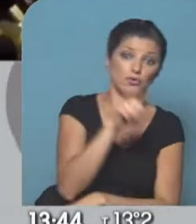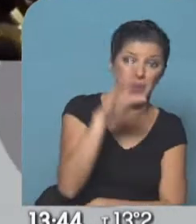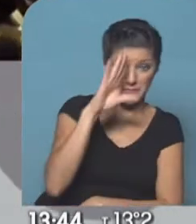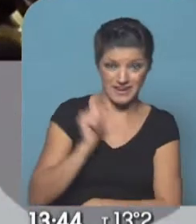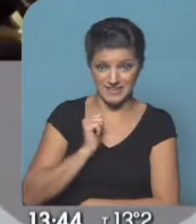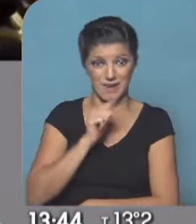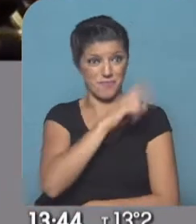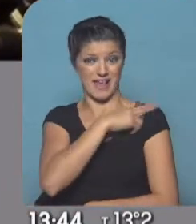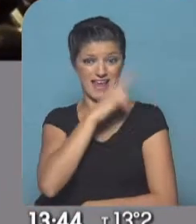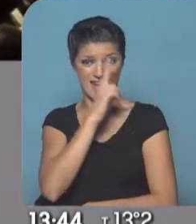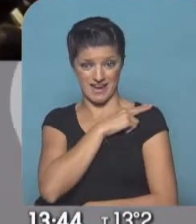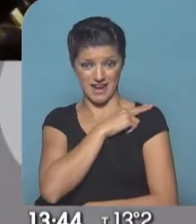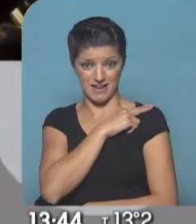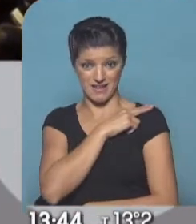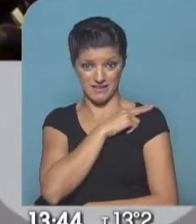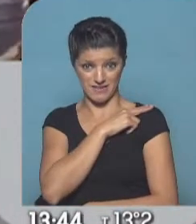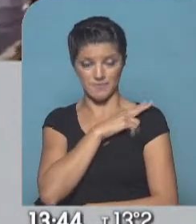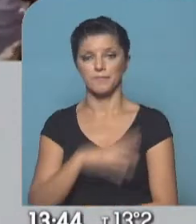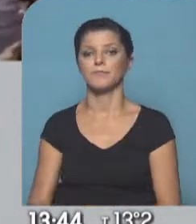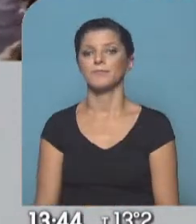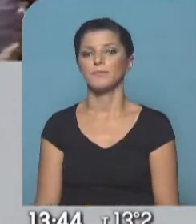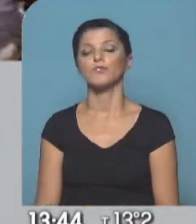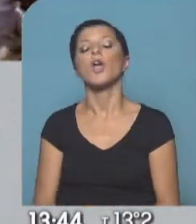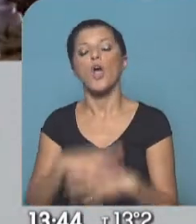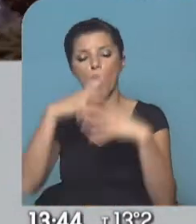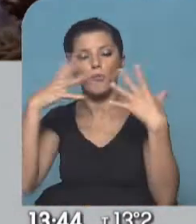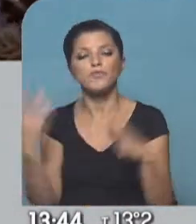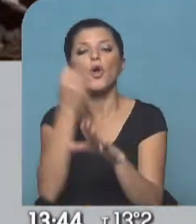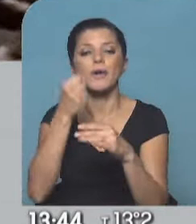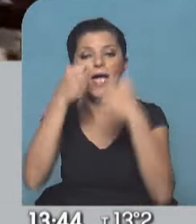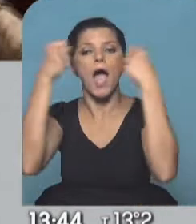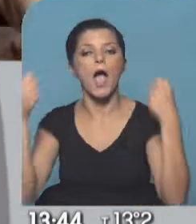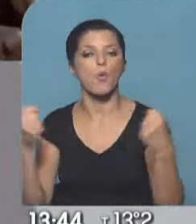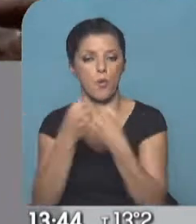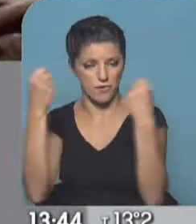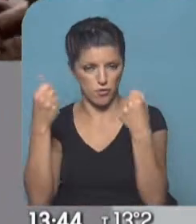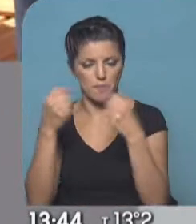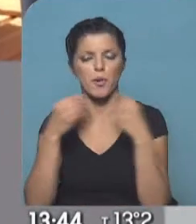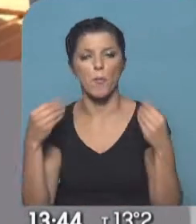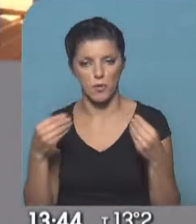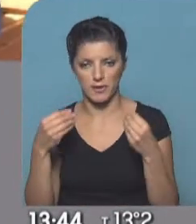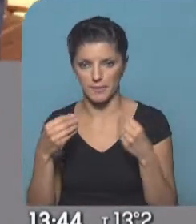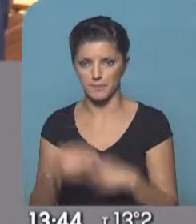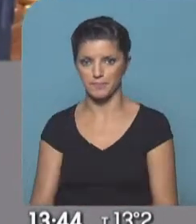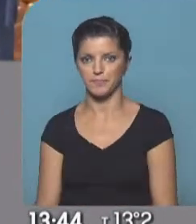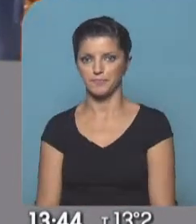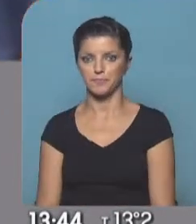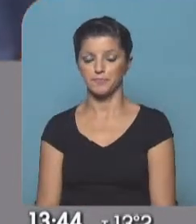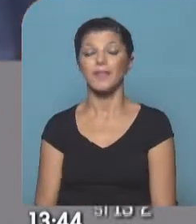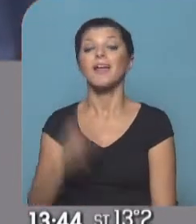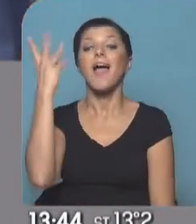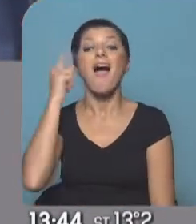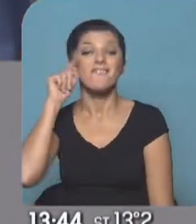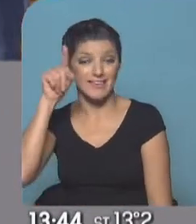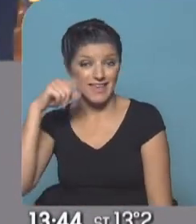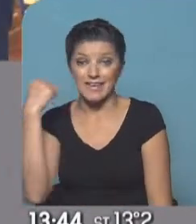un general quien está a cargo. Logró una tregua. ¿Por qué logró esa tregua? Logró esa tregua primero porque para Francia es muy